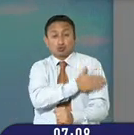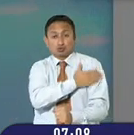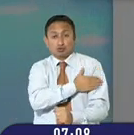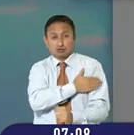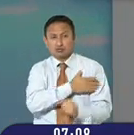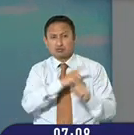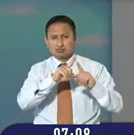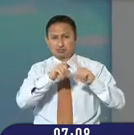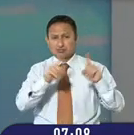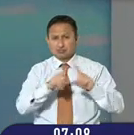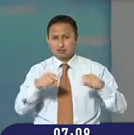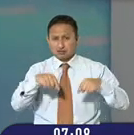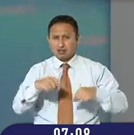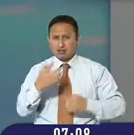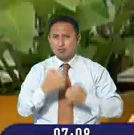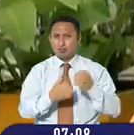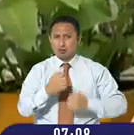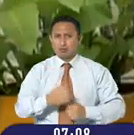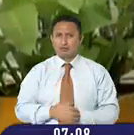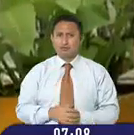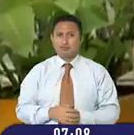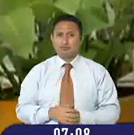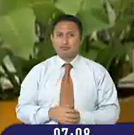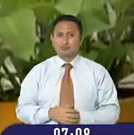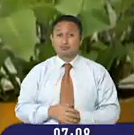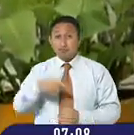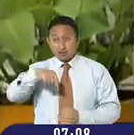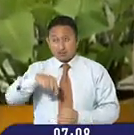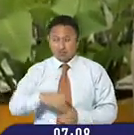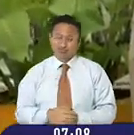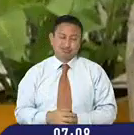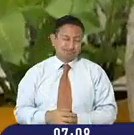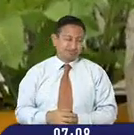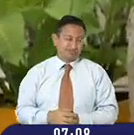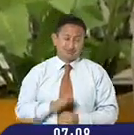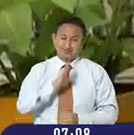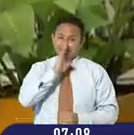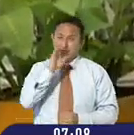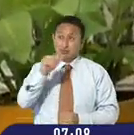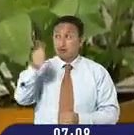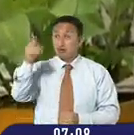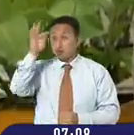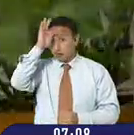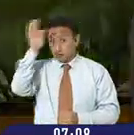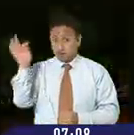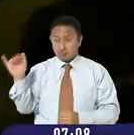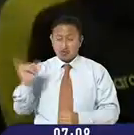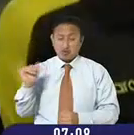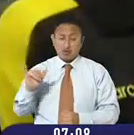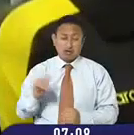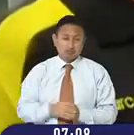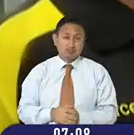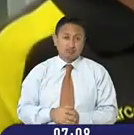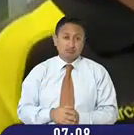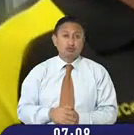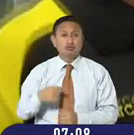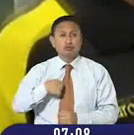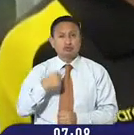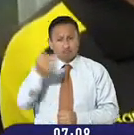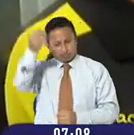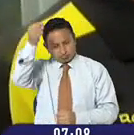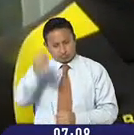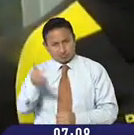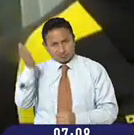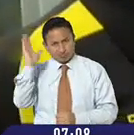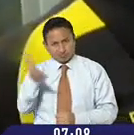otras irregularidades. Sí, es una novedad, eso es siempre, no solo aquí, en el otro también, en el otro hospital del sur. Hay que ser un poco más radical, de lo contrario esto